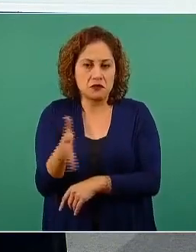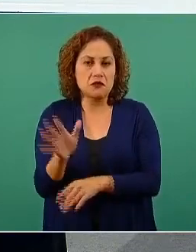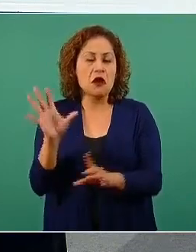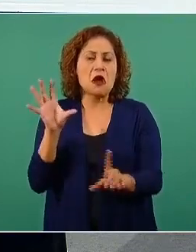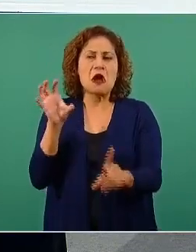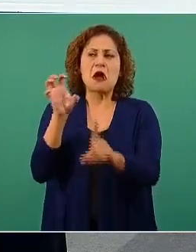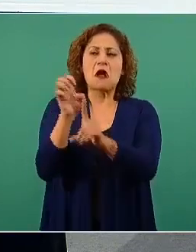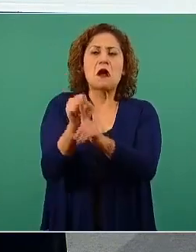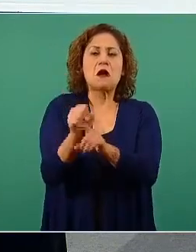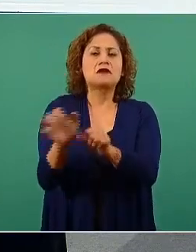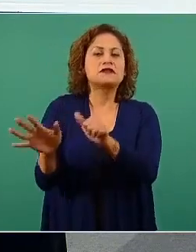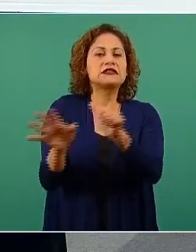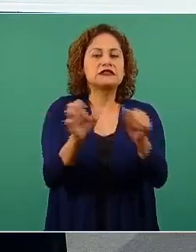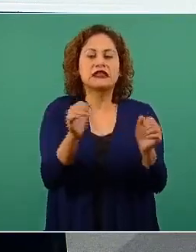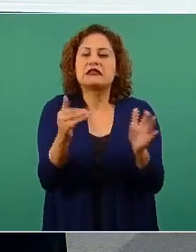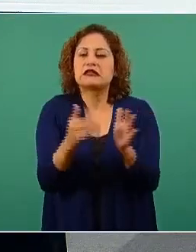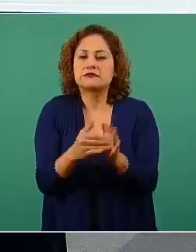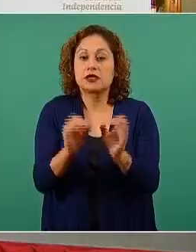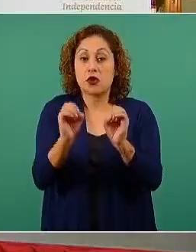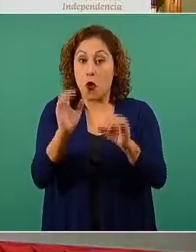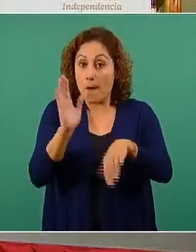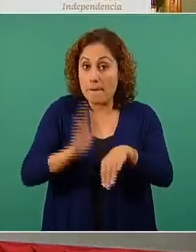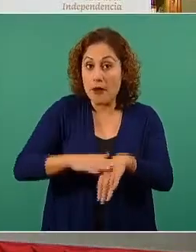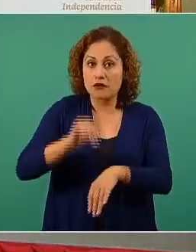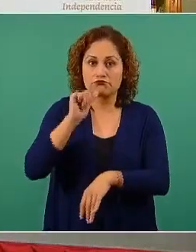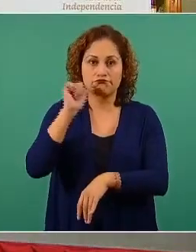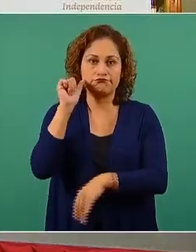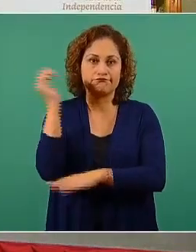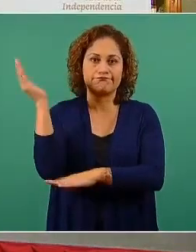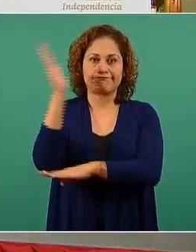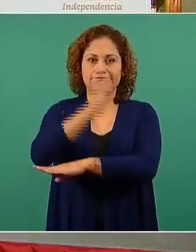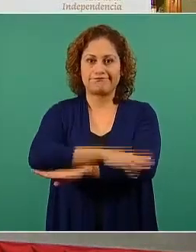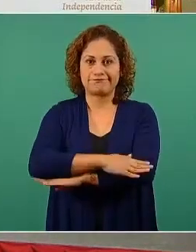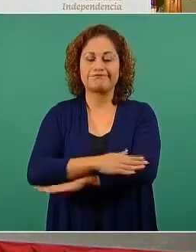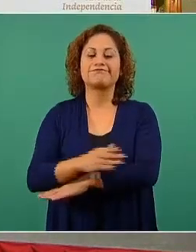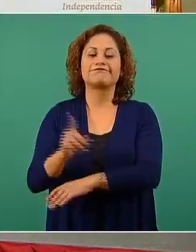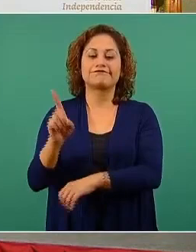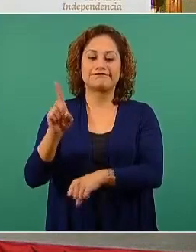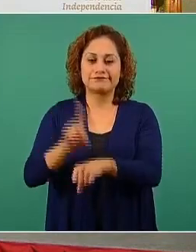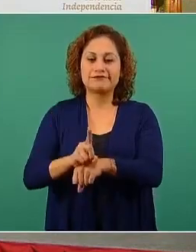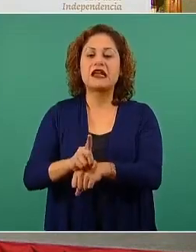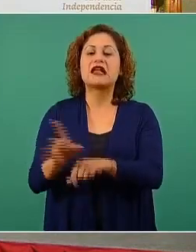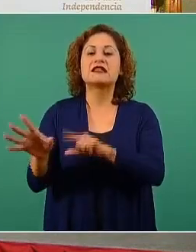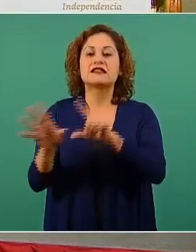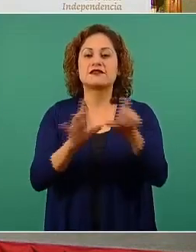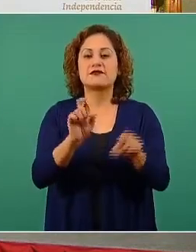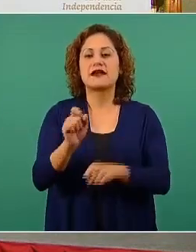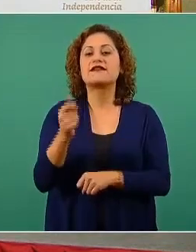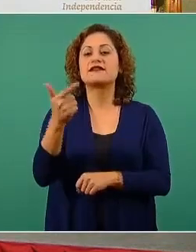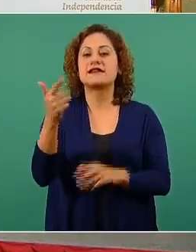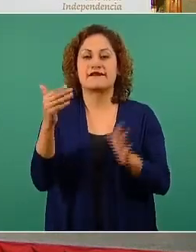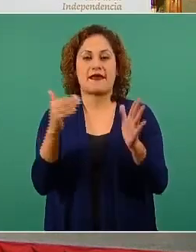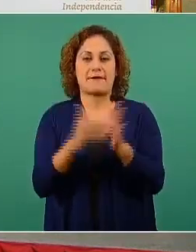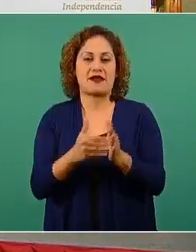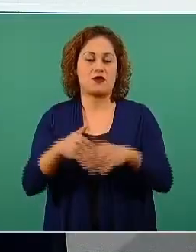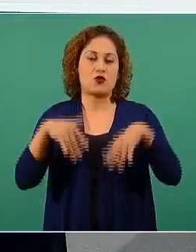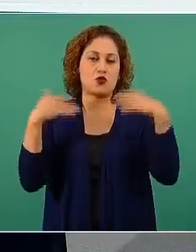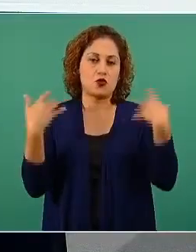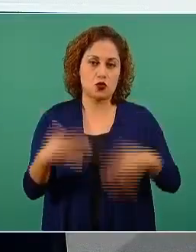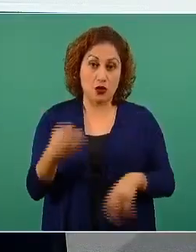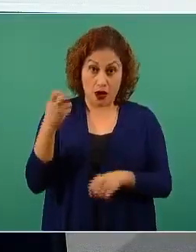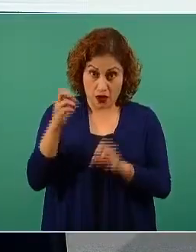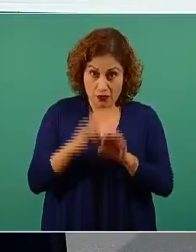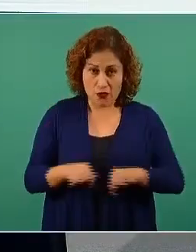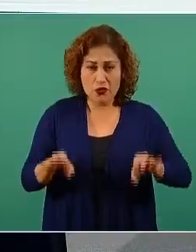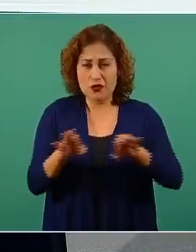600,000 o incluso más, como en este caso 727,000. ¿Por qué es esto importante? Si hacemos un cálculo,